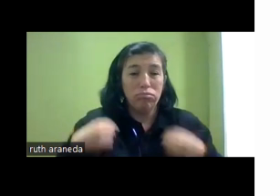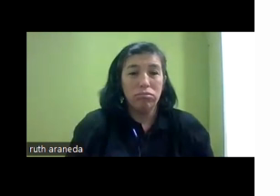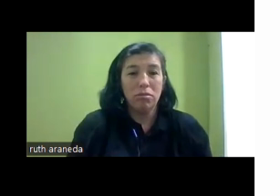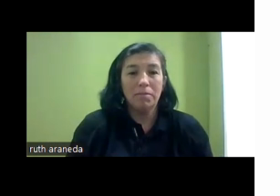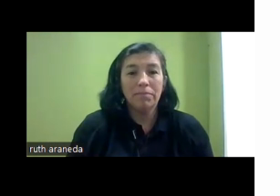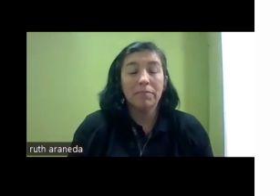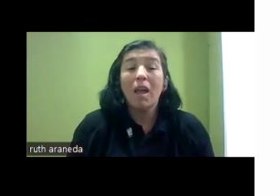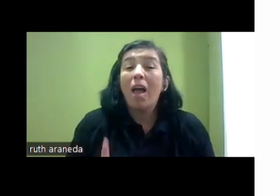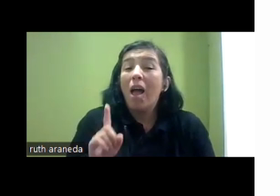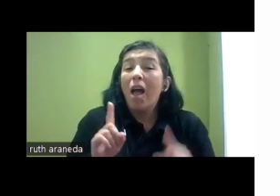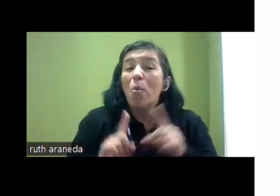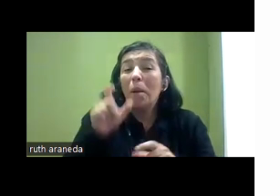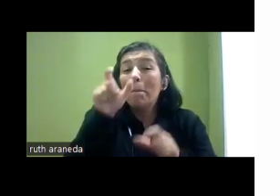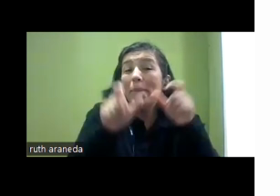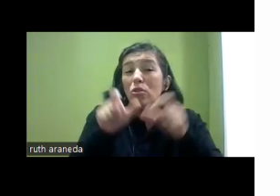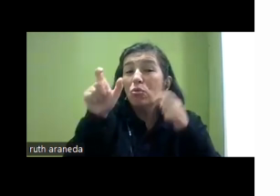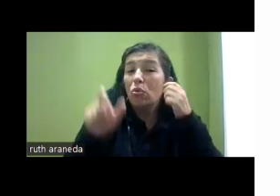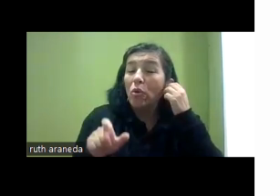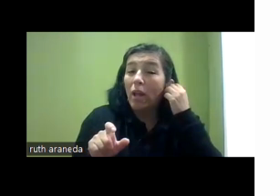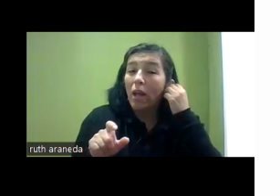Hay algunos individuos